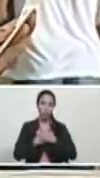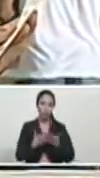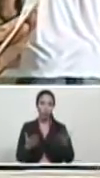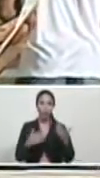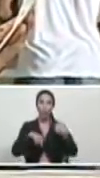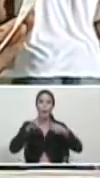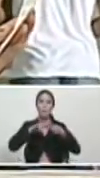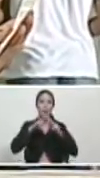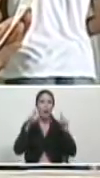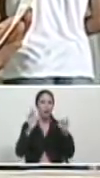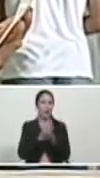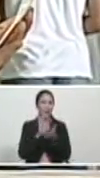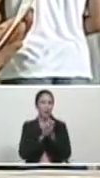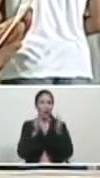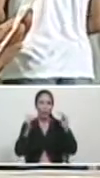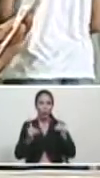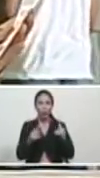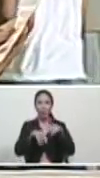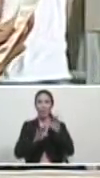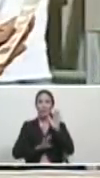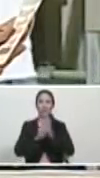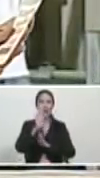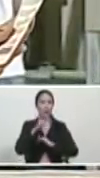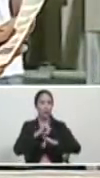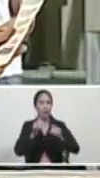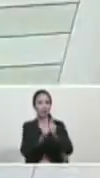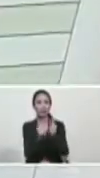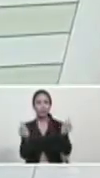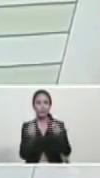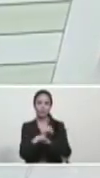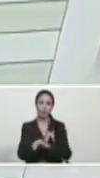la paz, por el desarrollo, por la independencia.